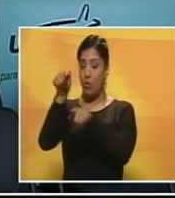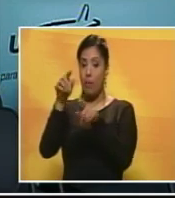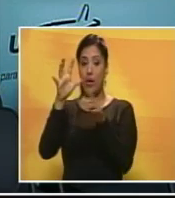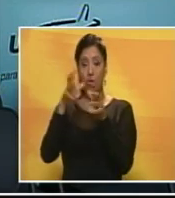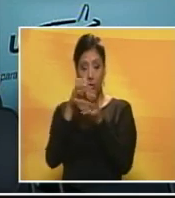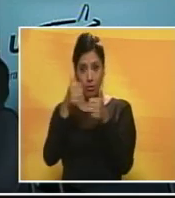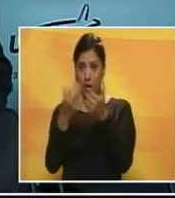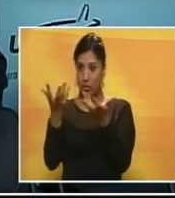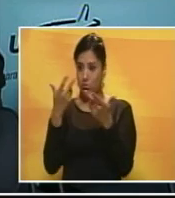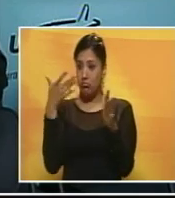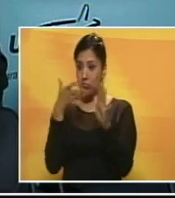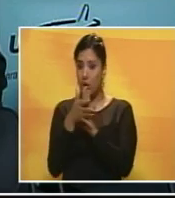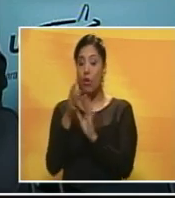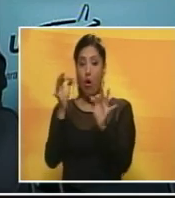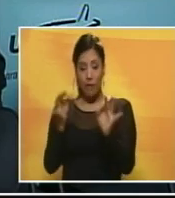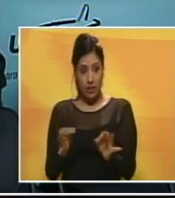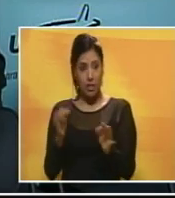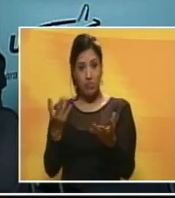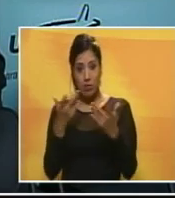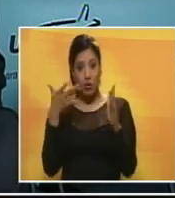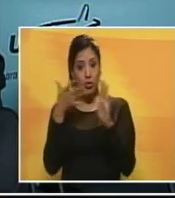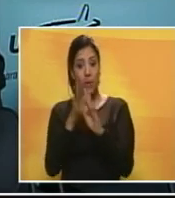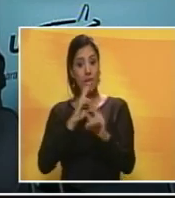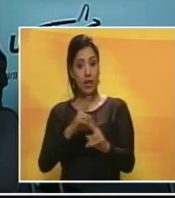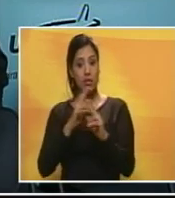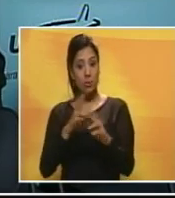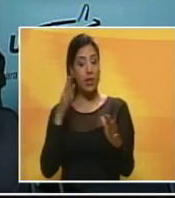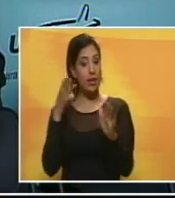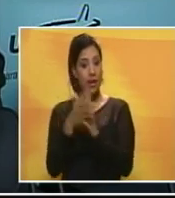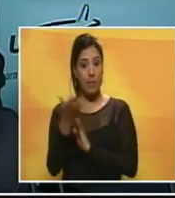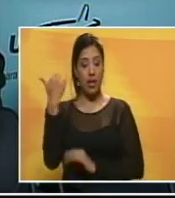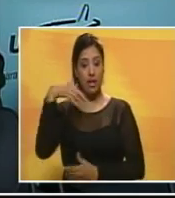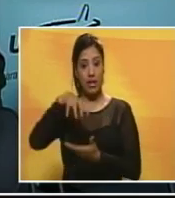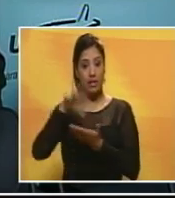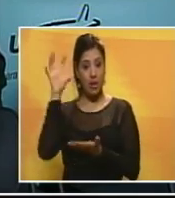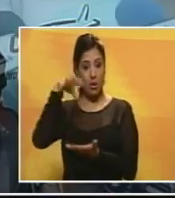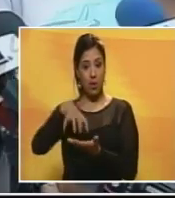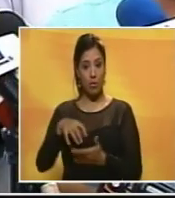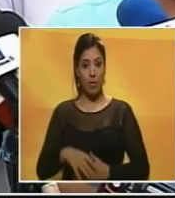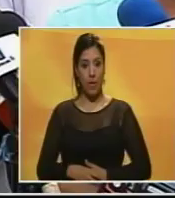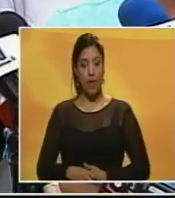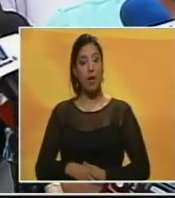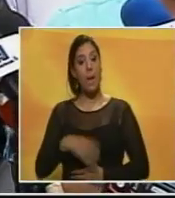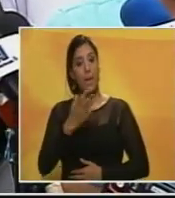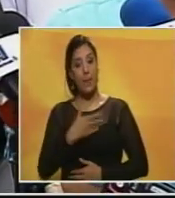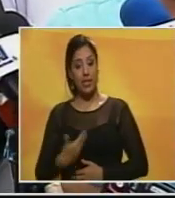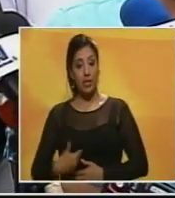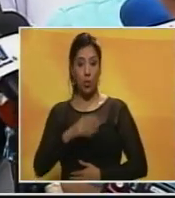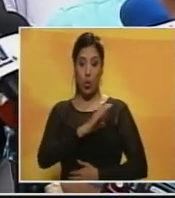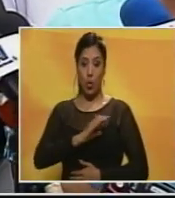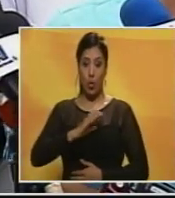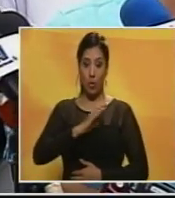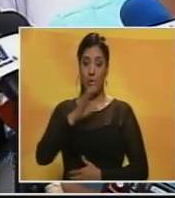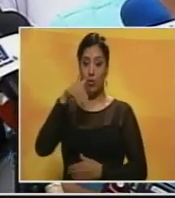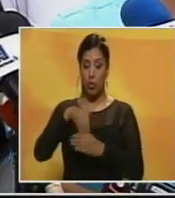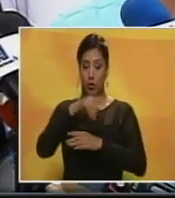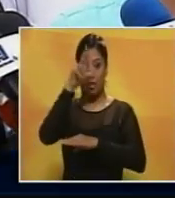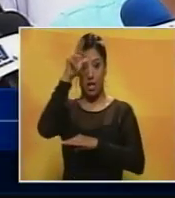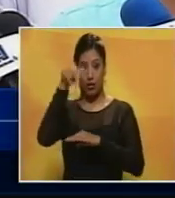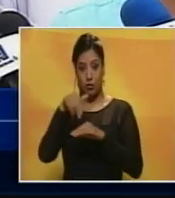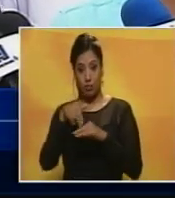Primarias que se pronuncie de manera oficial sobre los resultados en el estado Aragua. El presidente de la Comisión Electoral